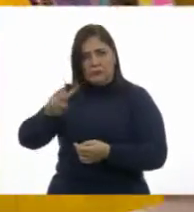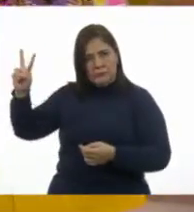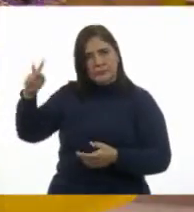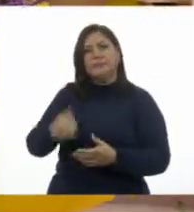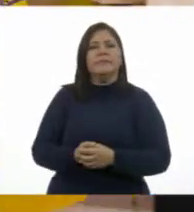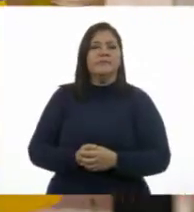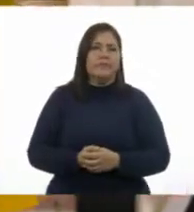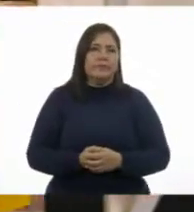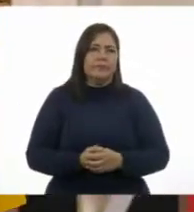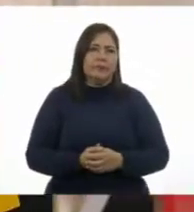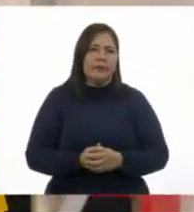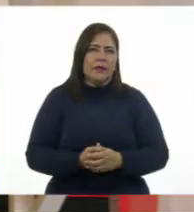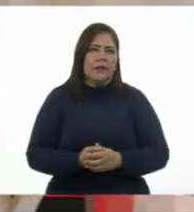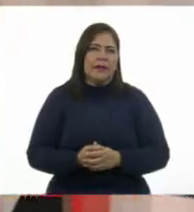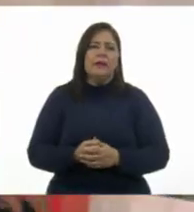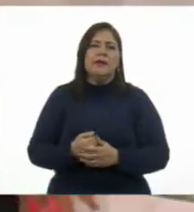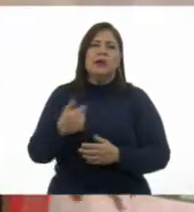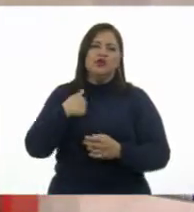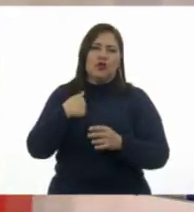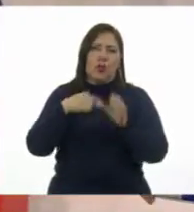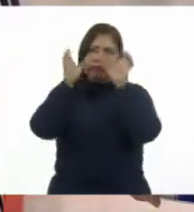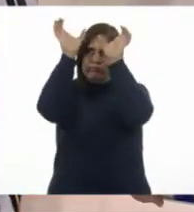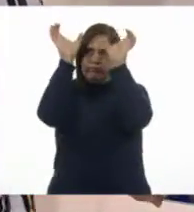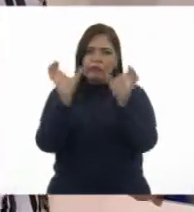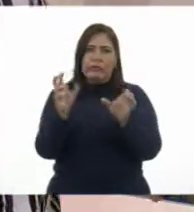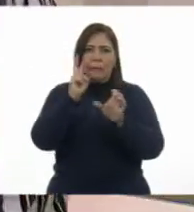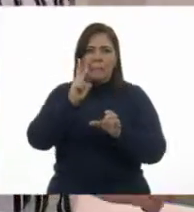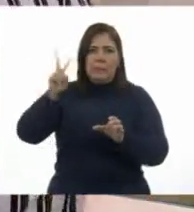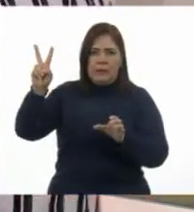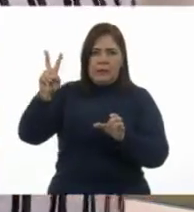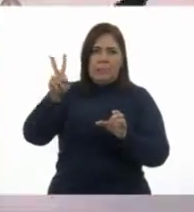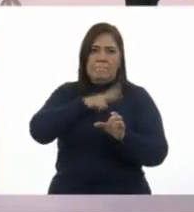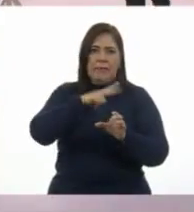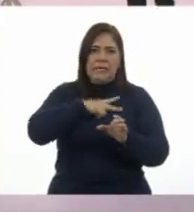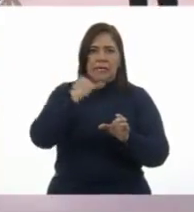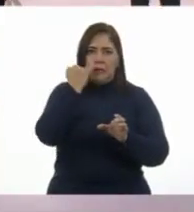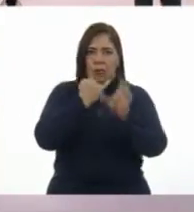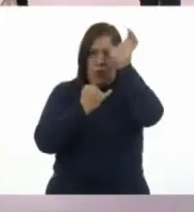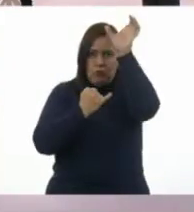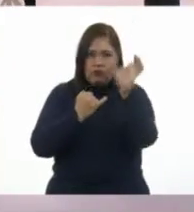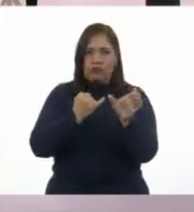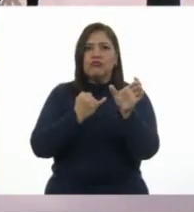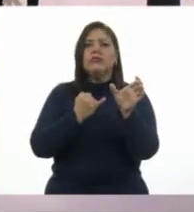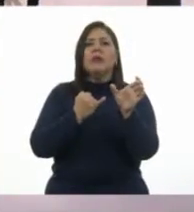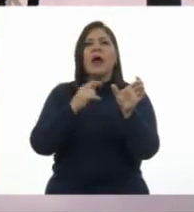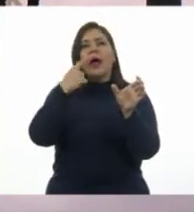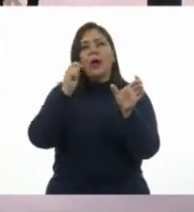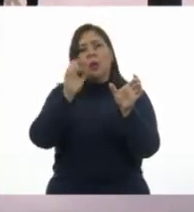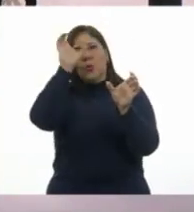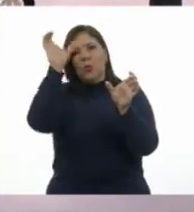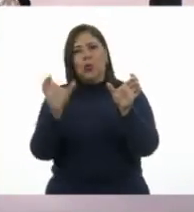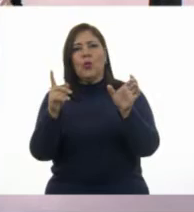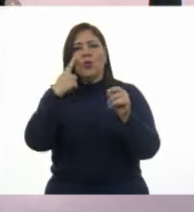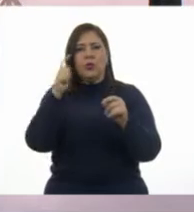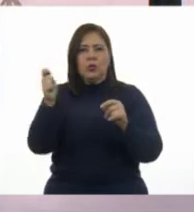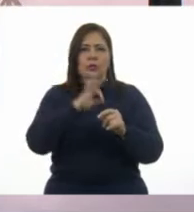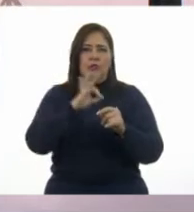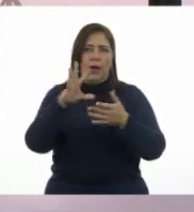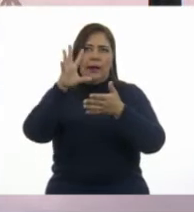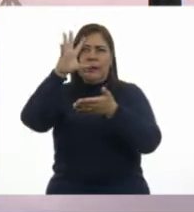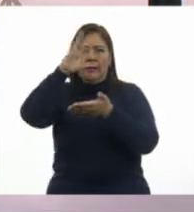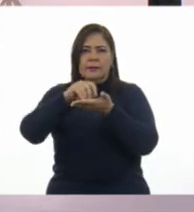¿Qué te parece si yo lo escribo aquí? Ajá. En mi lengua. Y tú lo escribes... Acá. Exacto. En